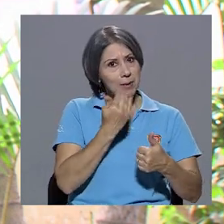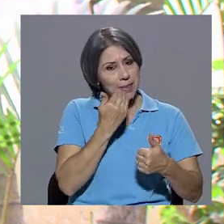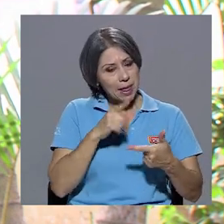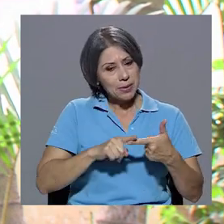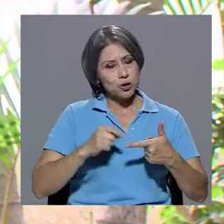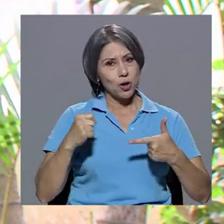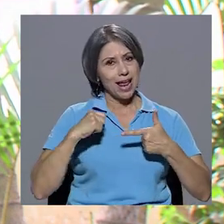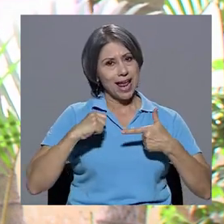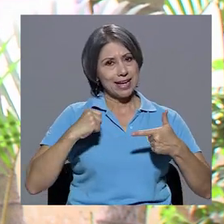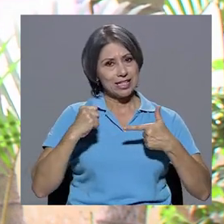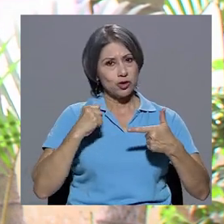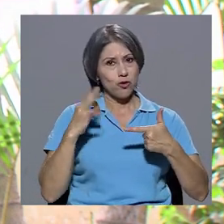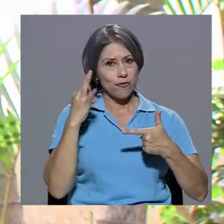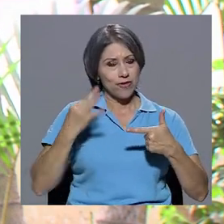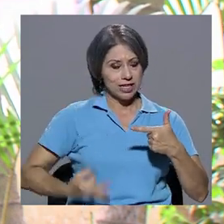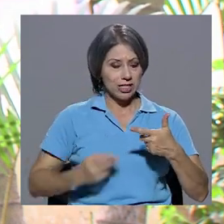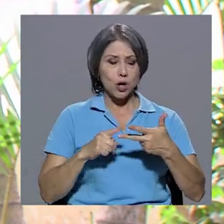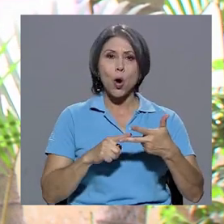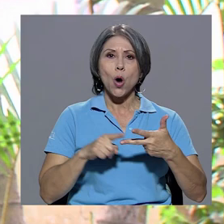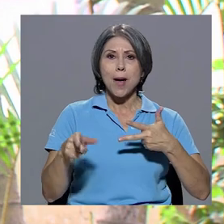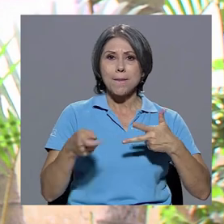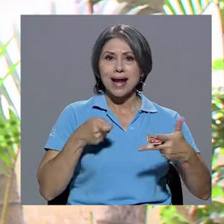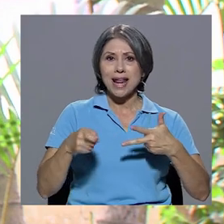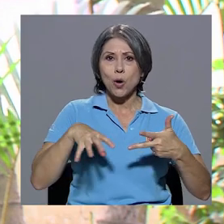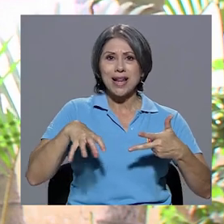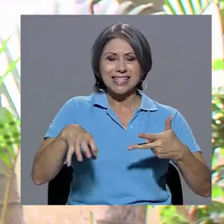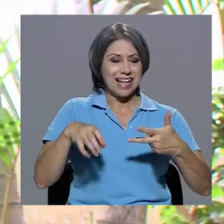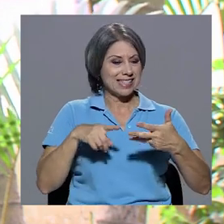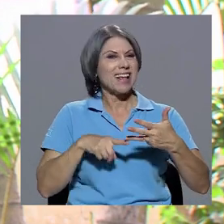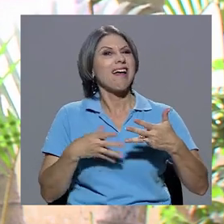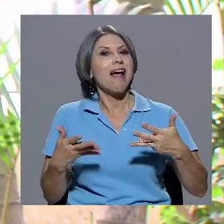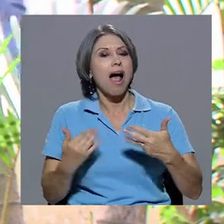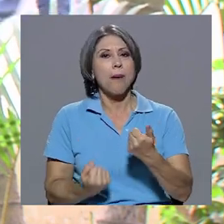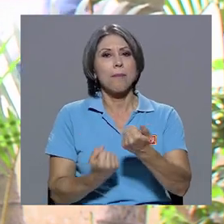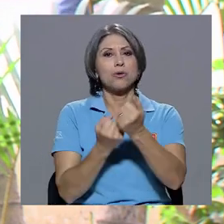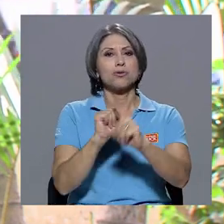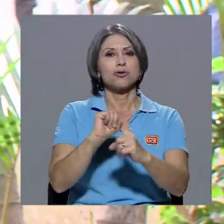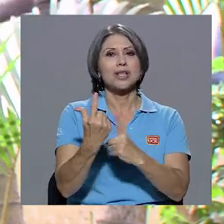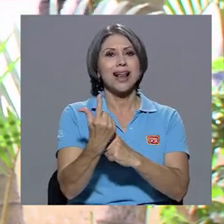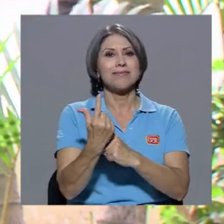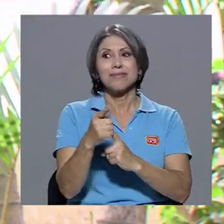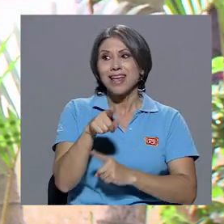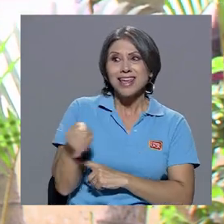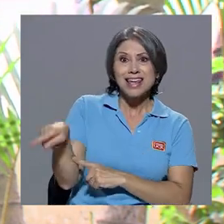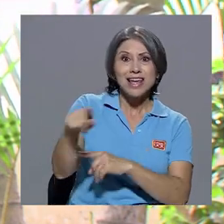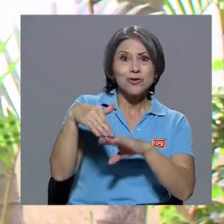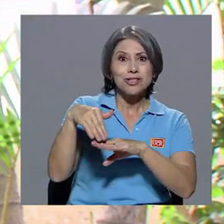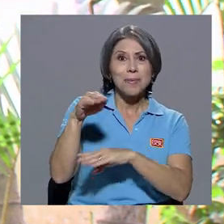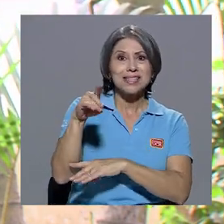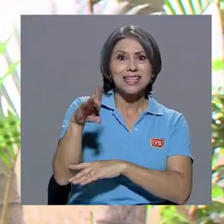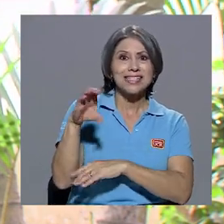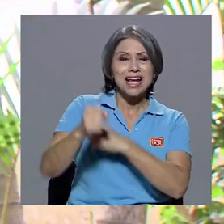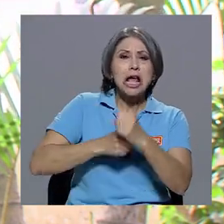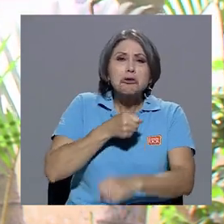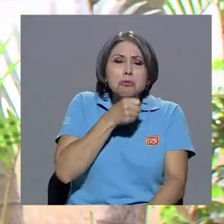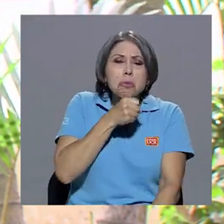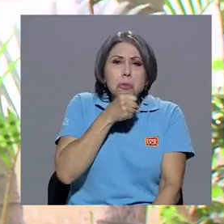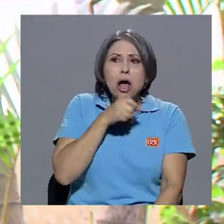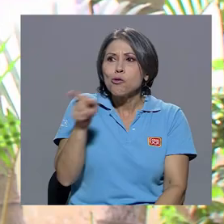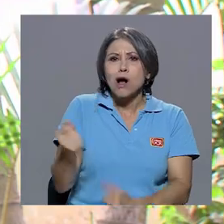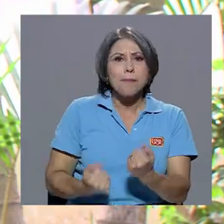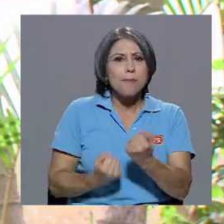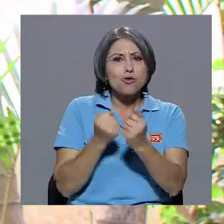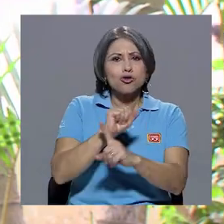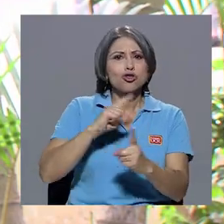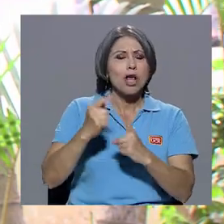alimentación, el ejercicio físico y la administración del estrés, o el manejo del estrés, es justamente el apoyo social. Y los centenarios todos tienen esa característica de tener un apoyo social